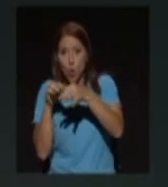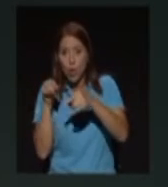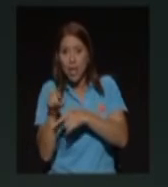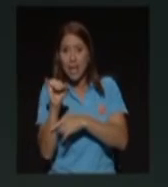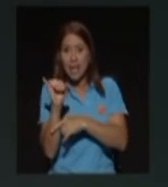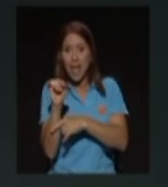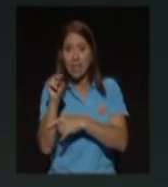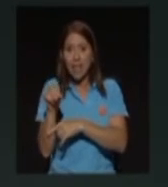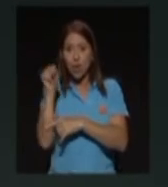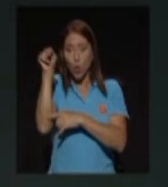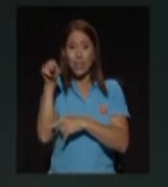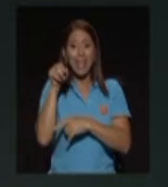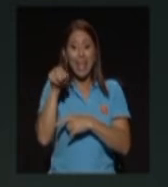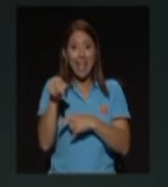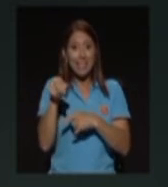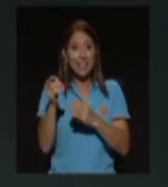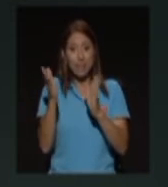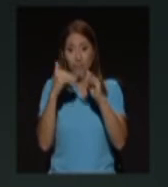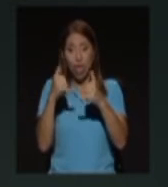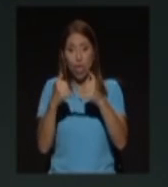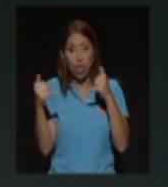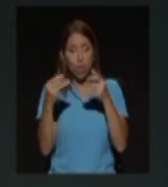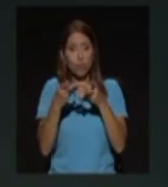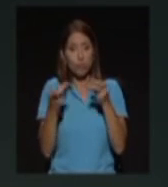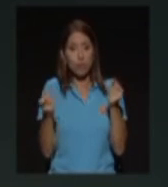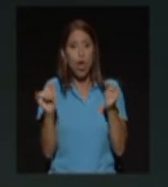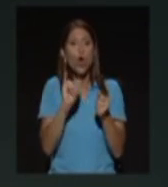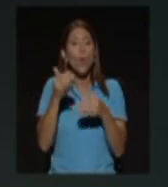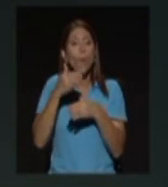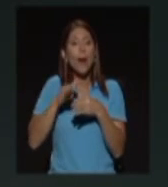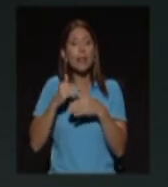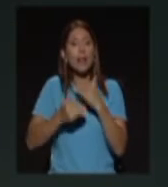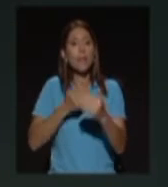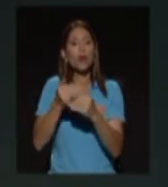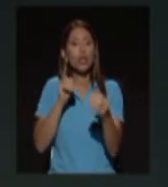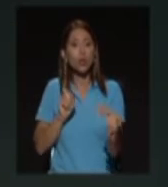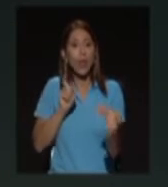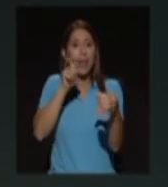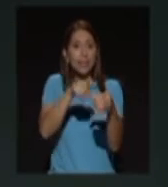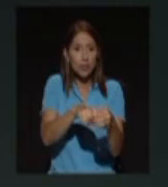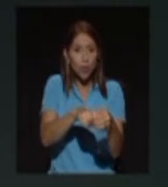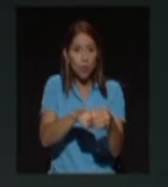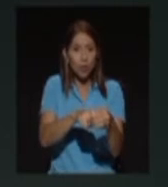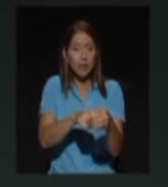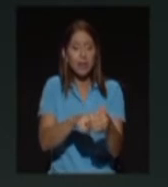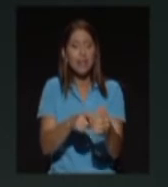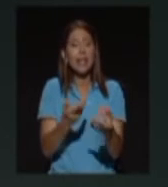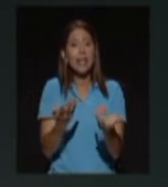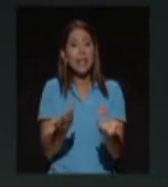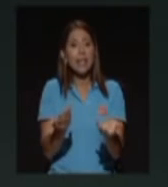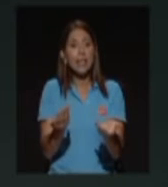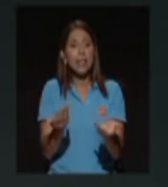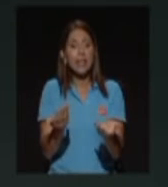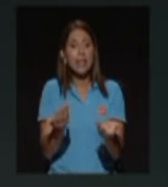parte del proceso de la adhesión y se volvería a,